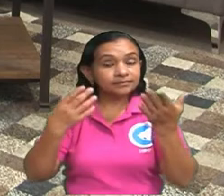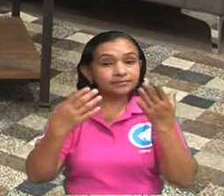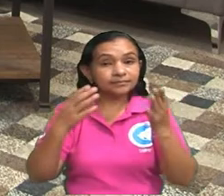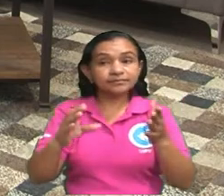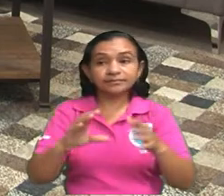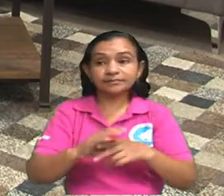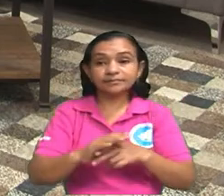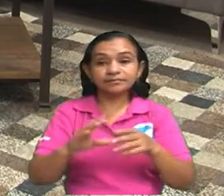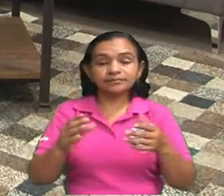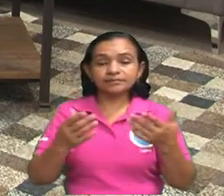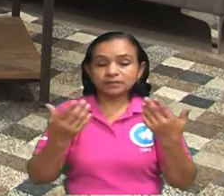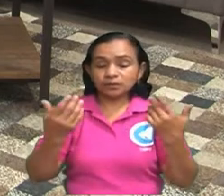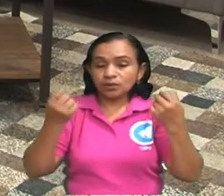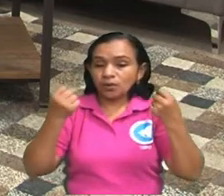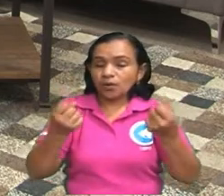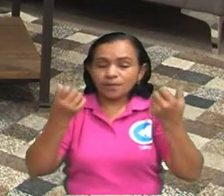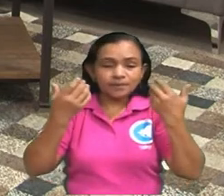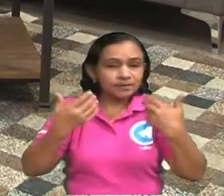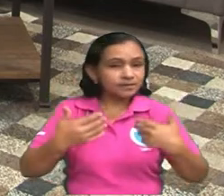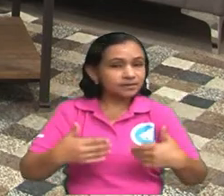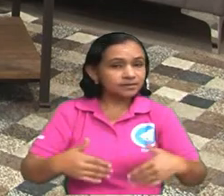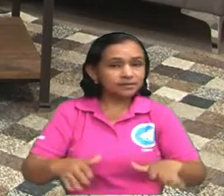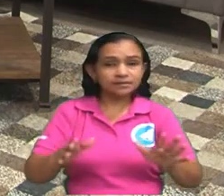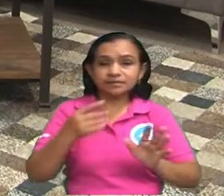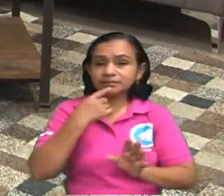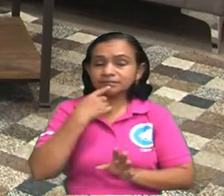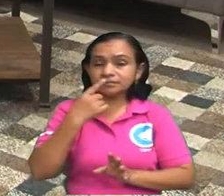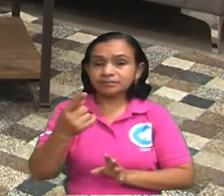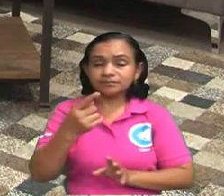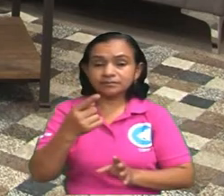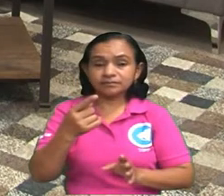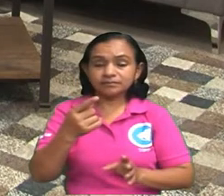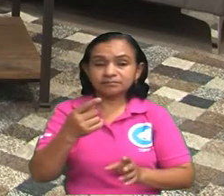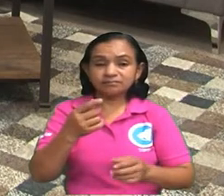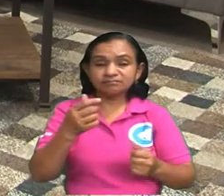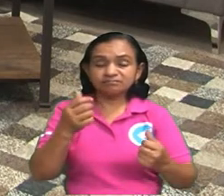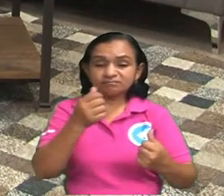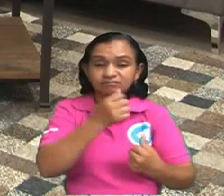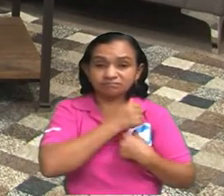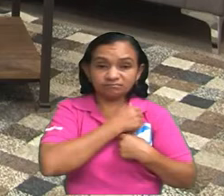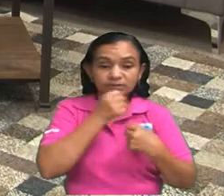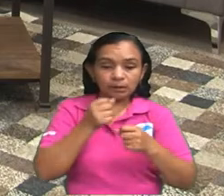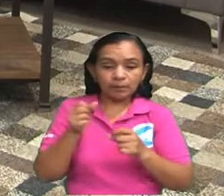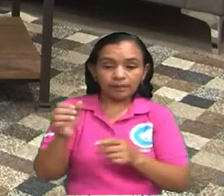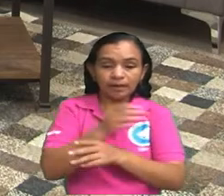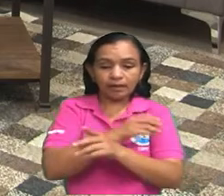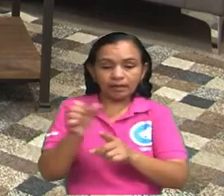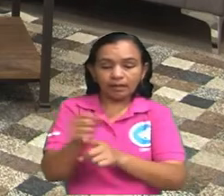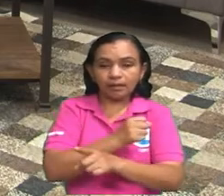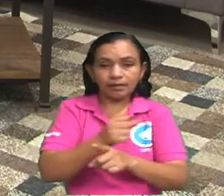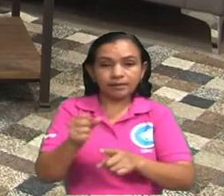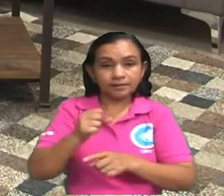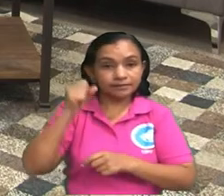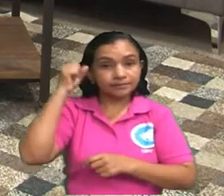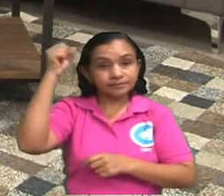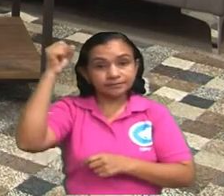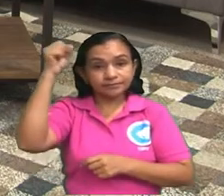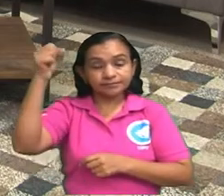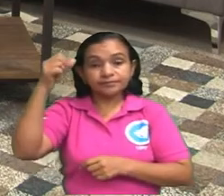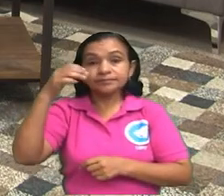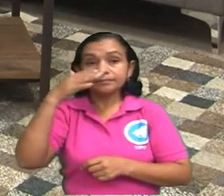también, la humildad. Recordemos que él le dijo al guardia que lo torturaba que cuando triunfara la